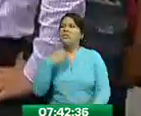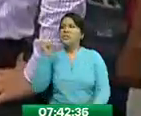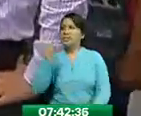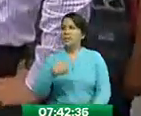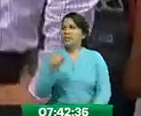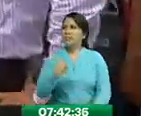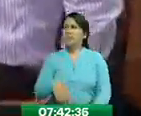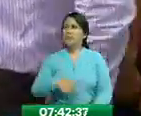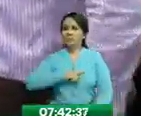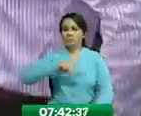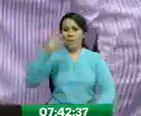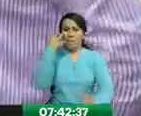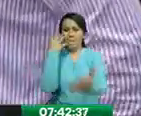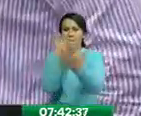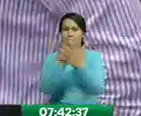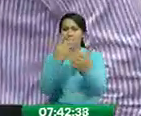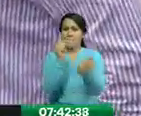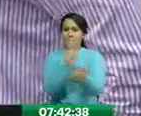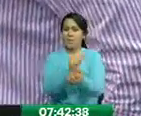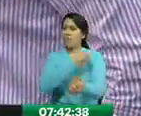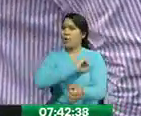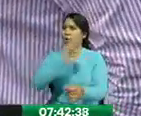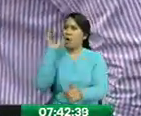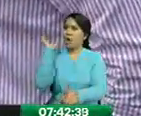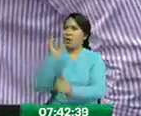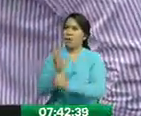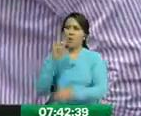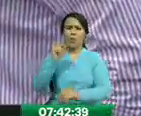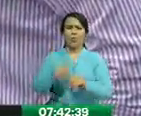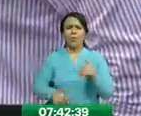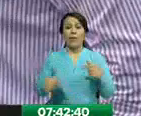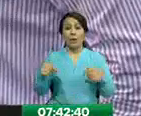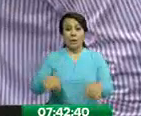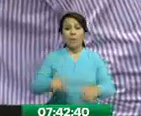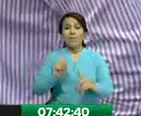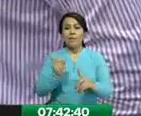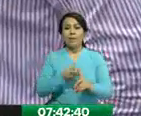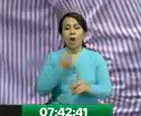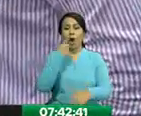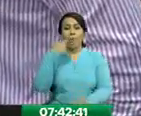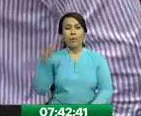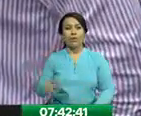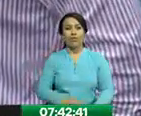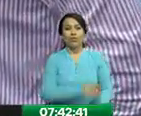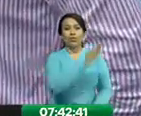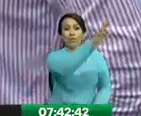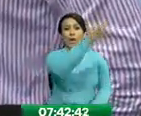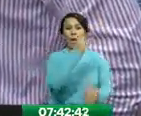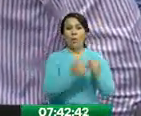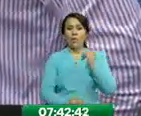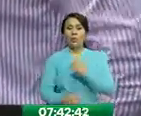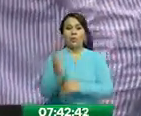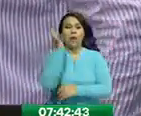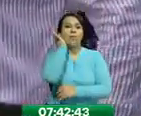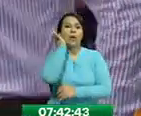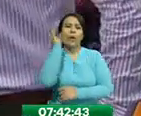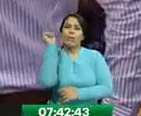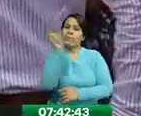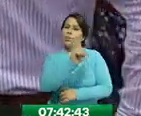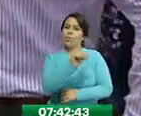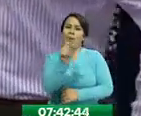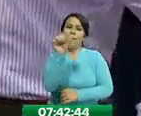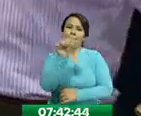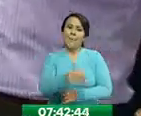deberían de meterlos presos o llamarles la atención. Eso no es posible. Aquí primero suben los varones y al último las mujeres. No creo. No es posible, sí,